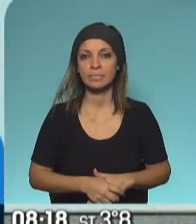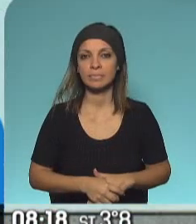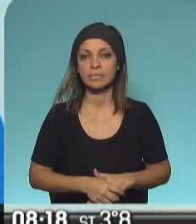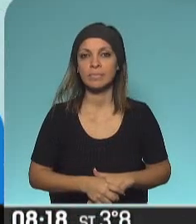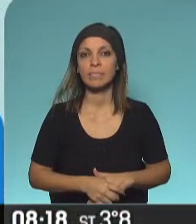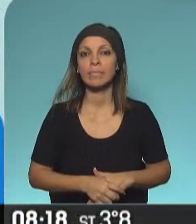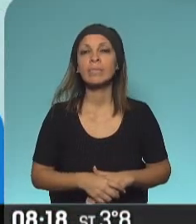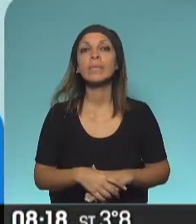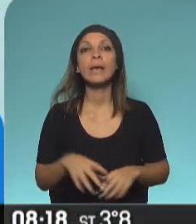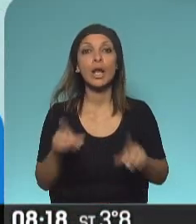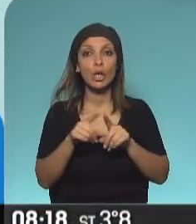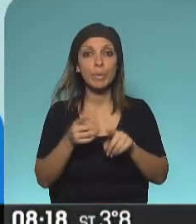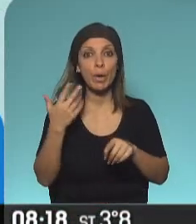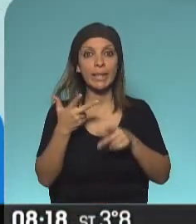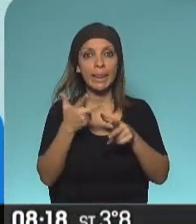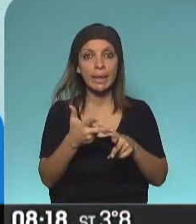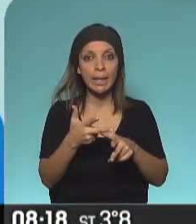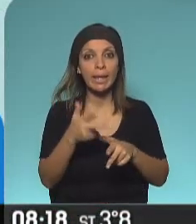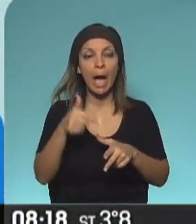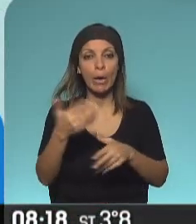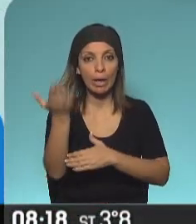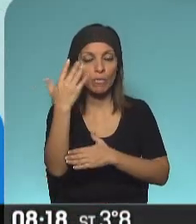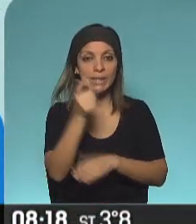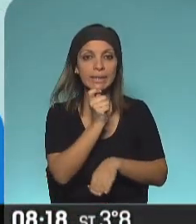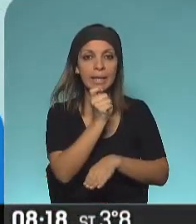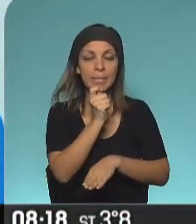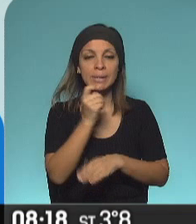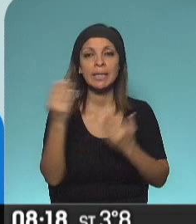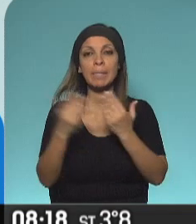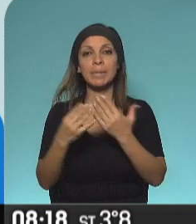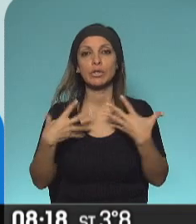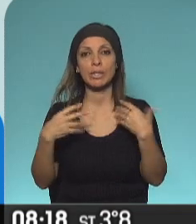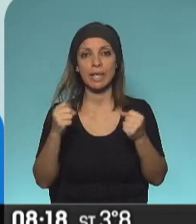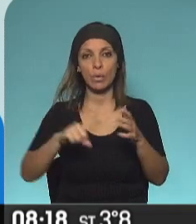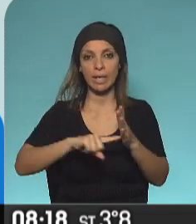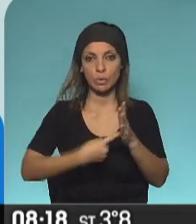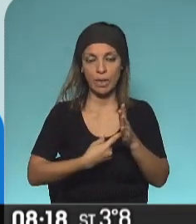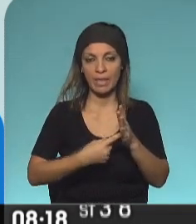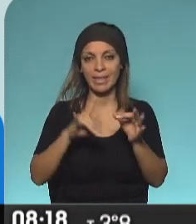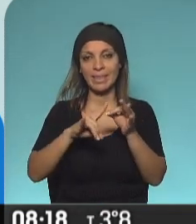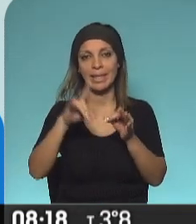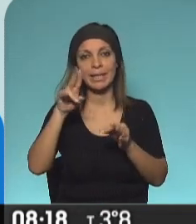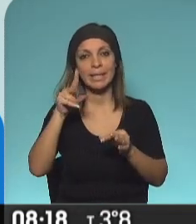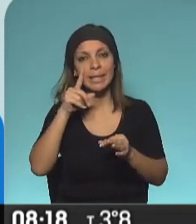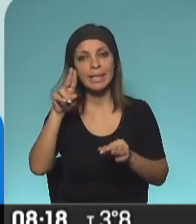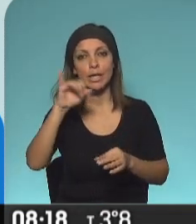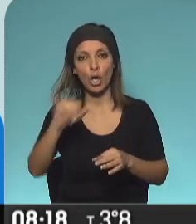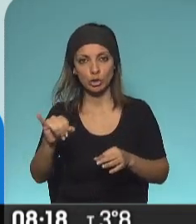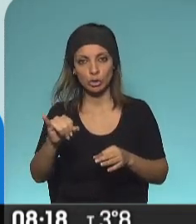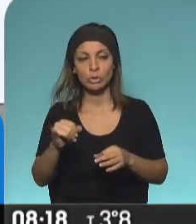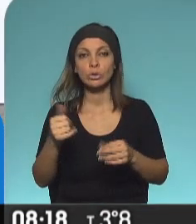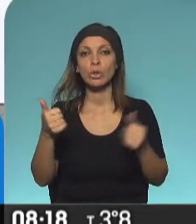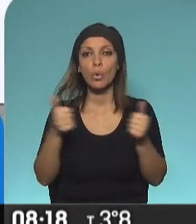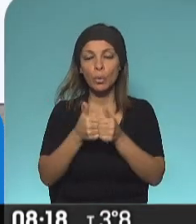Pablo, tal cual lo ha anunciado, rueda de prensa del ministro de Salud de la ciudad, Fernán Quirós, está acompañado por